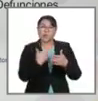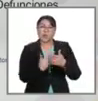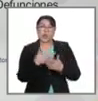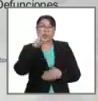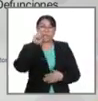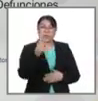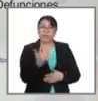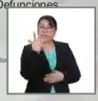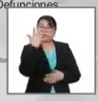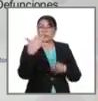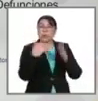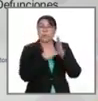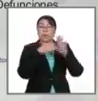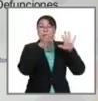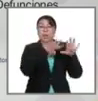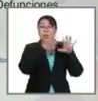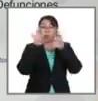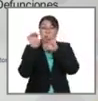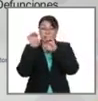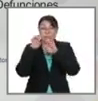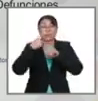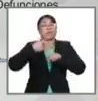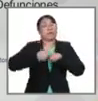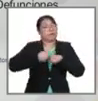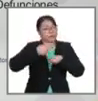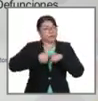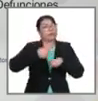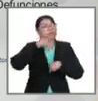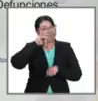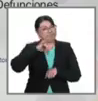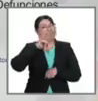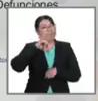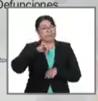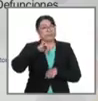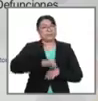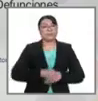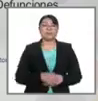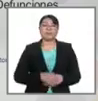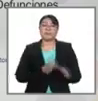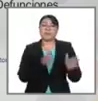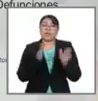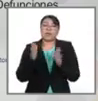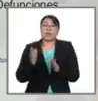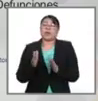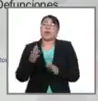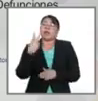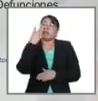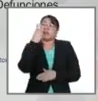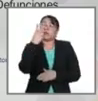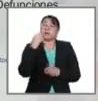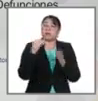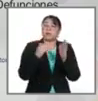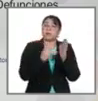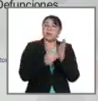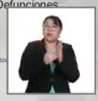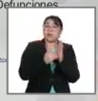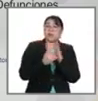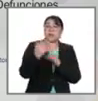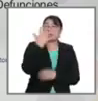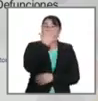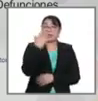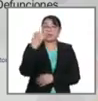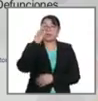de 35 mil 900 casos confirmados de estos lamentablemente tenemos dos mil 592